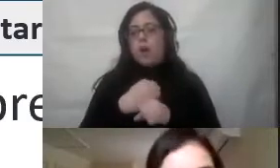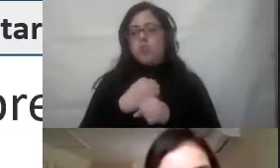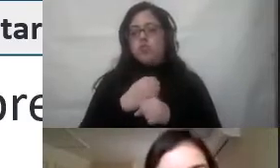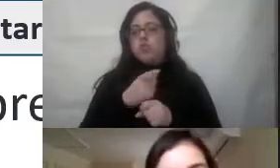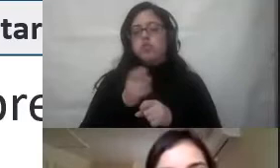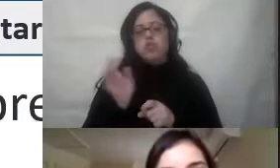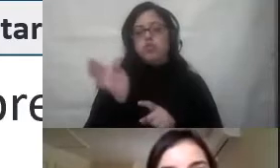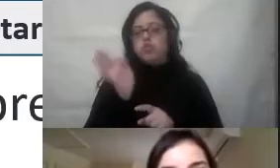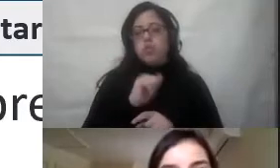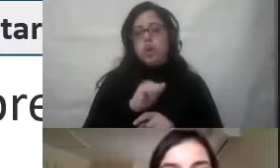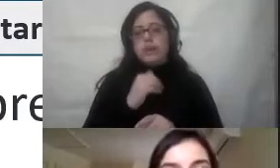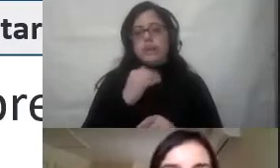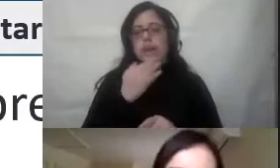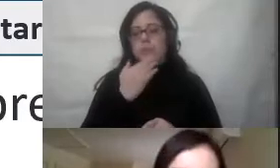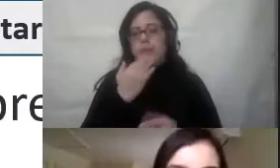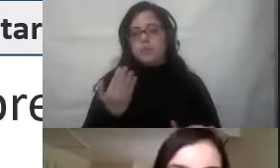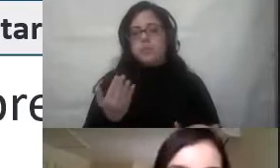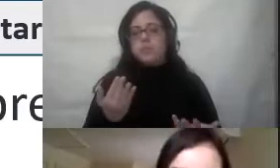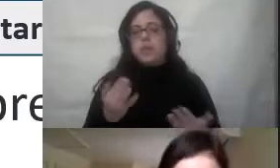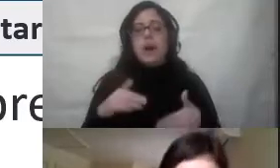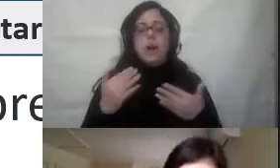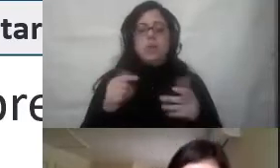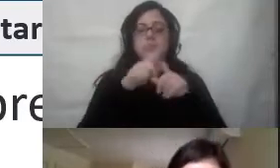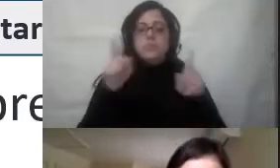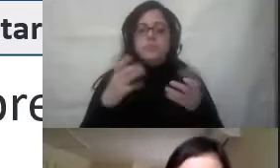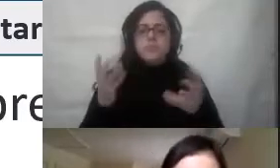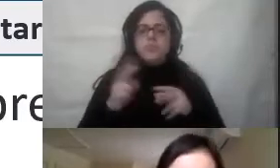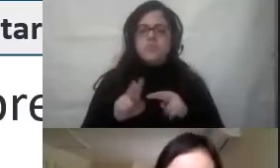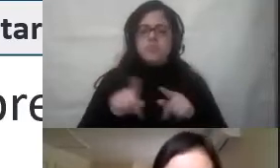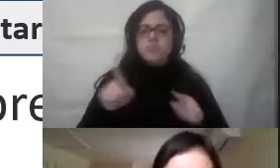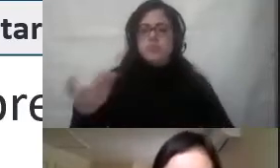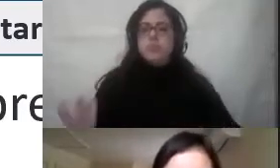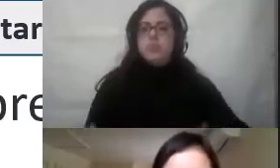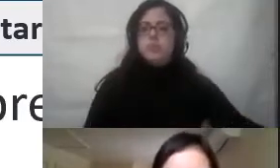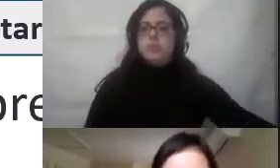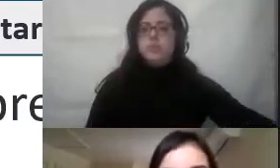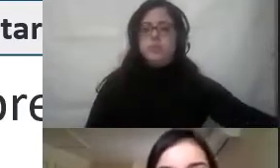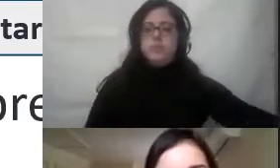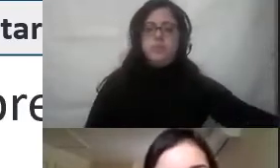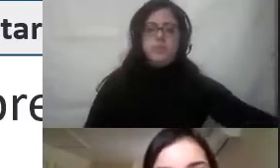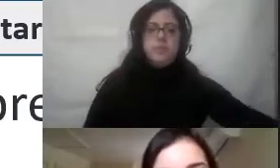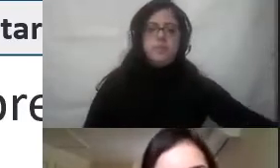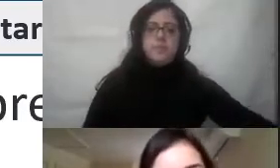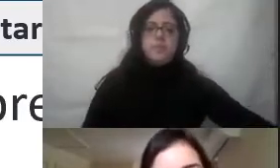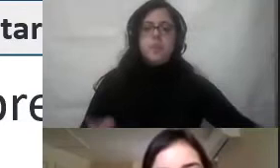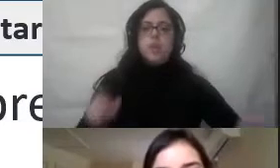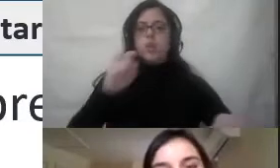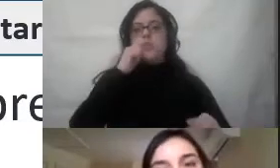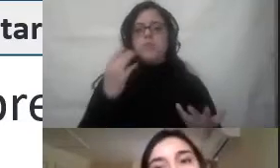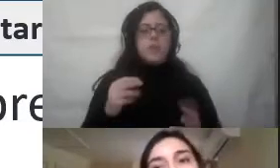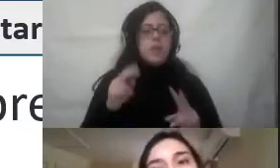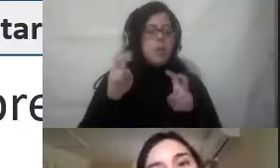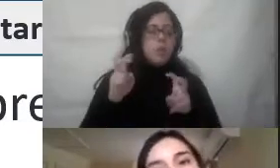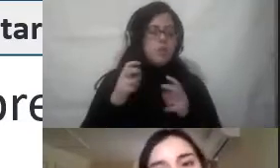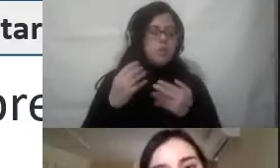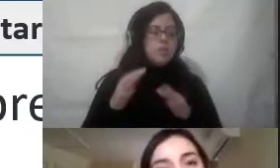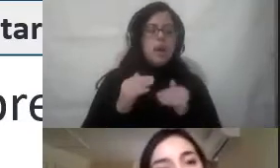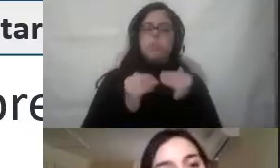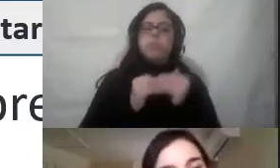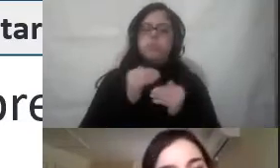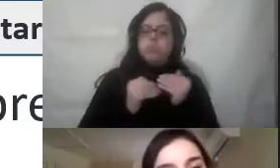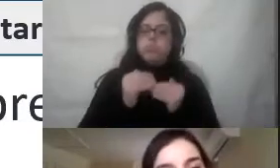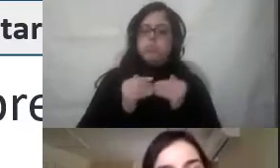bien, nos preguntamos, bueno, ¿cómo hacemos esto? ¿Cómo generamos una secuencia didáctica en la que podamos